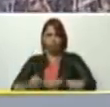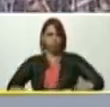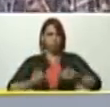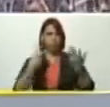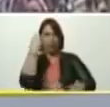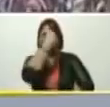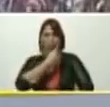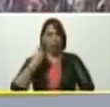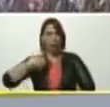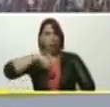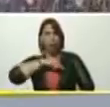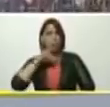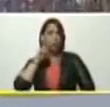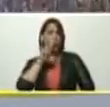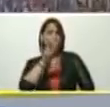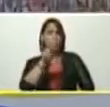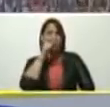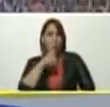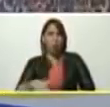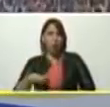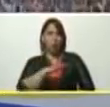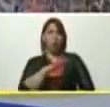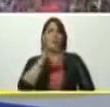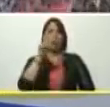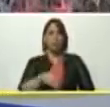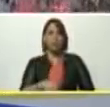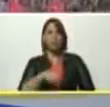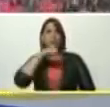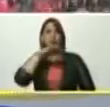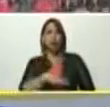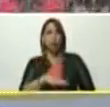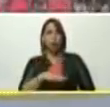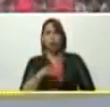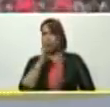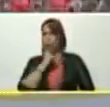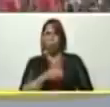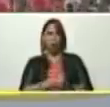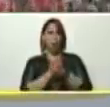pueblo y a la historia y a los enemigos de la patria.